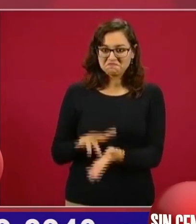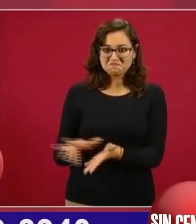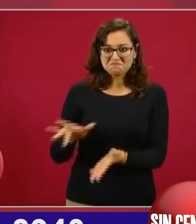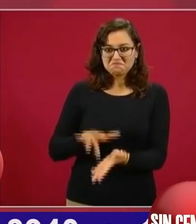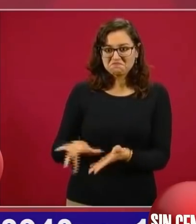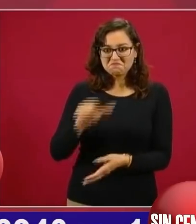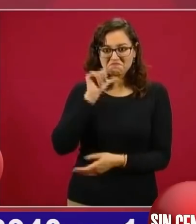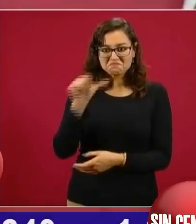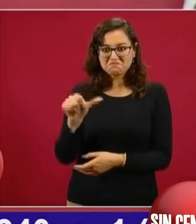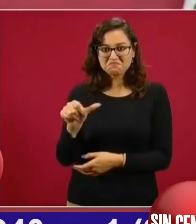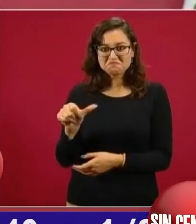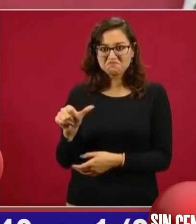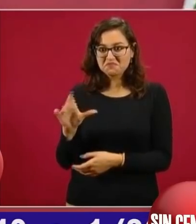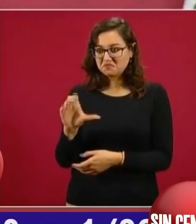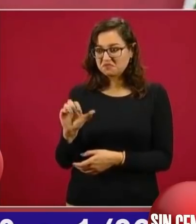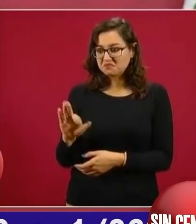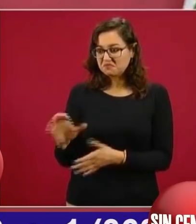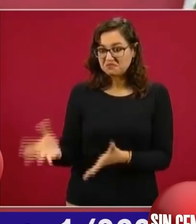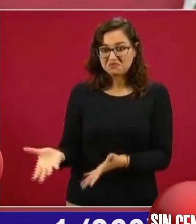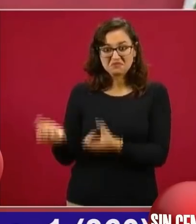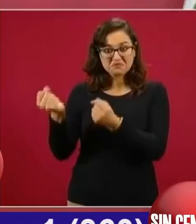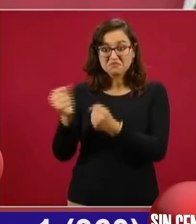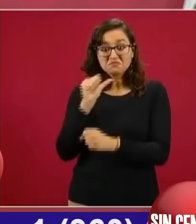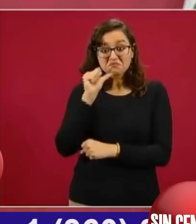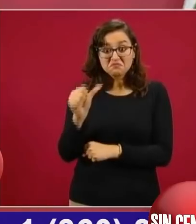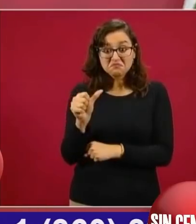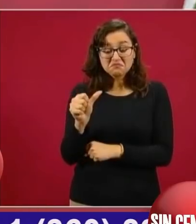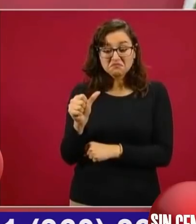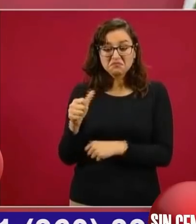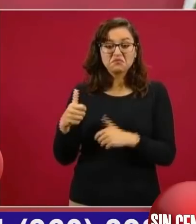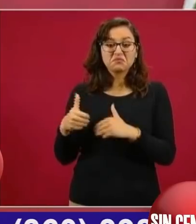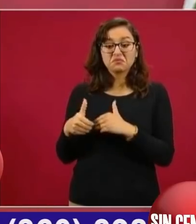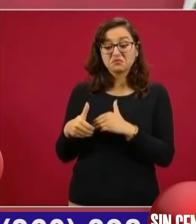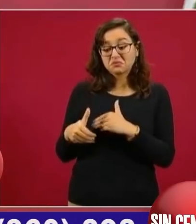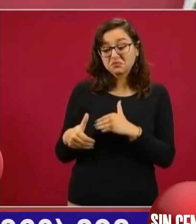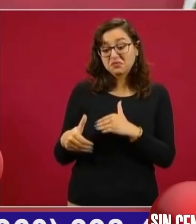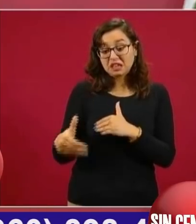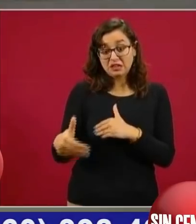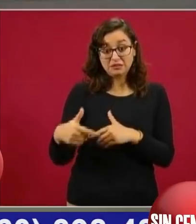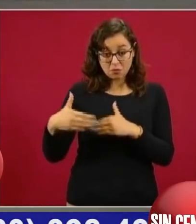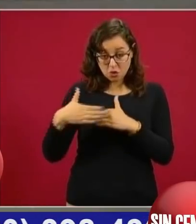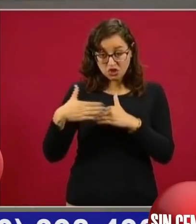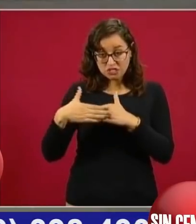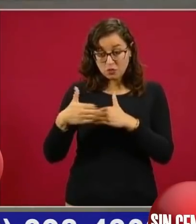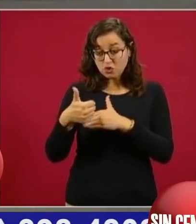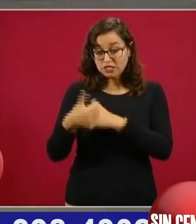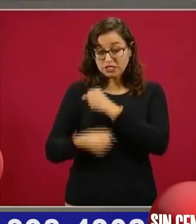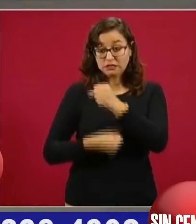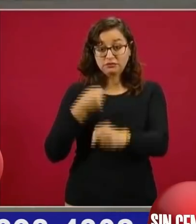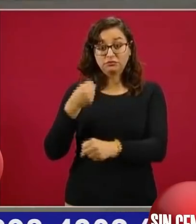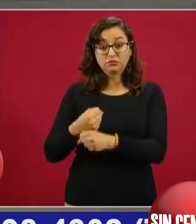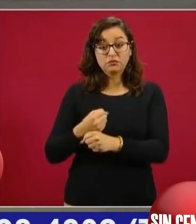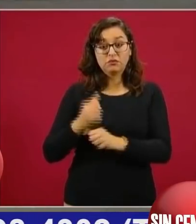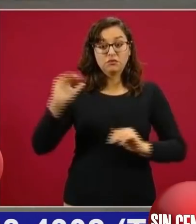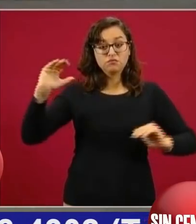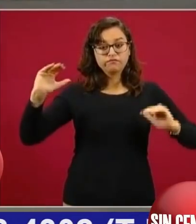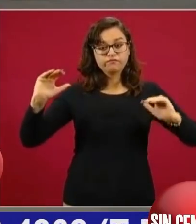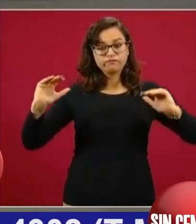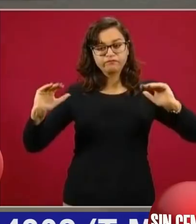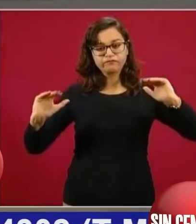Federal de Electricidad, a finales del sexenio iba a terminar con el